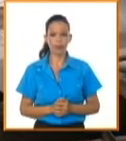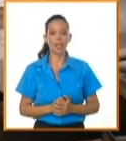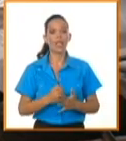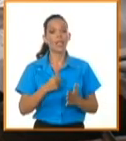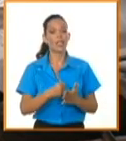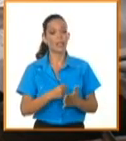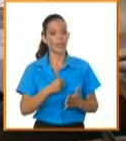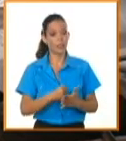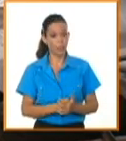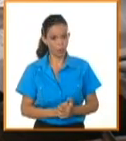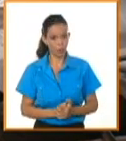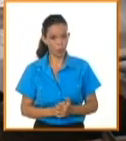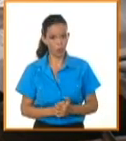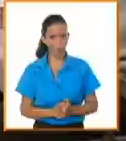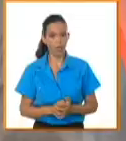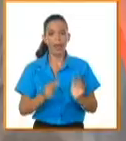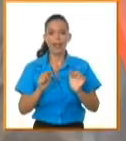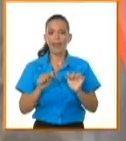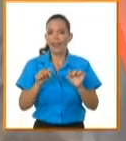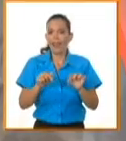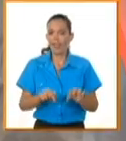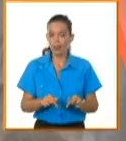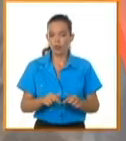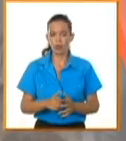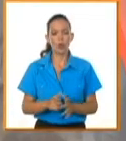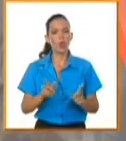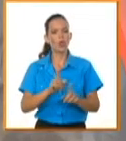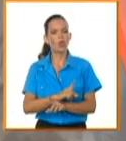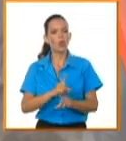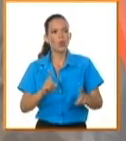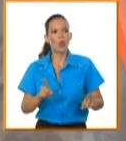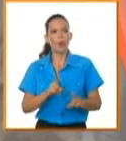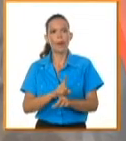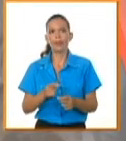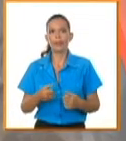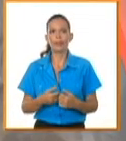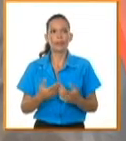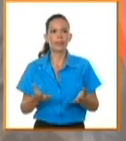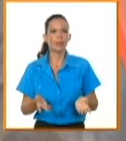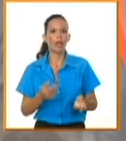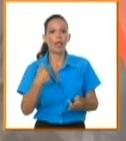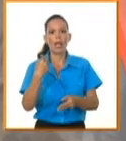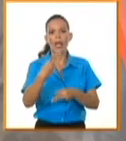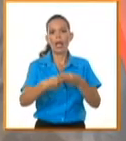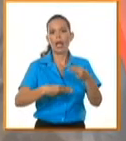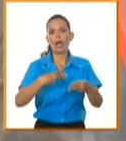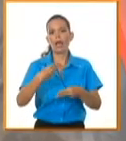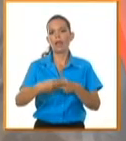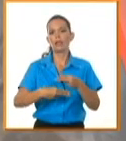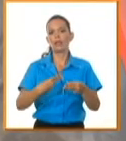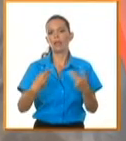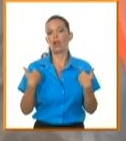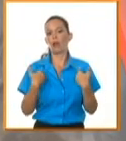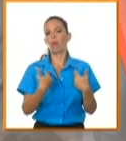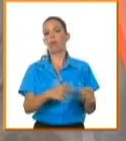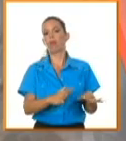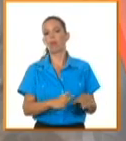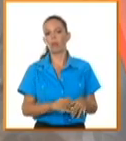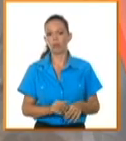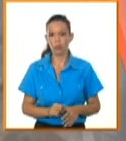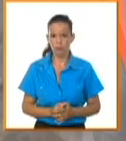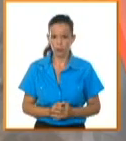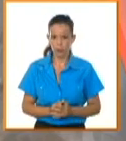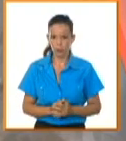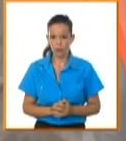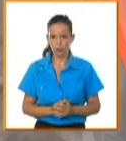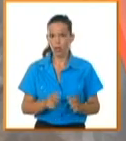que esto no es hacerlo en todos los lugares y bajo cualquier criterio esto